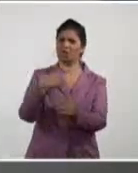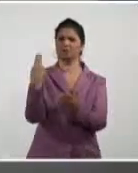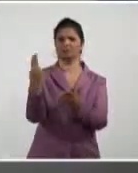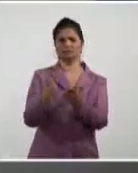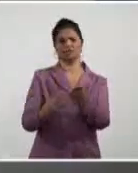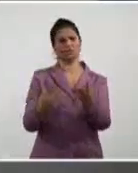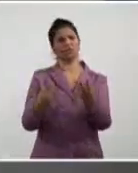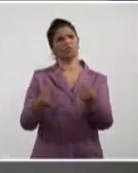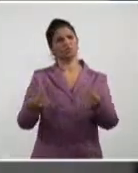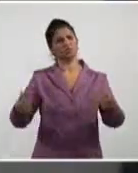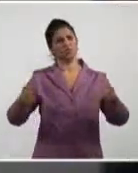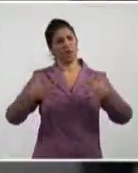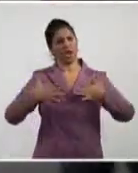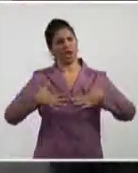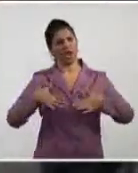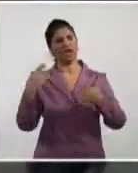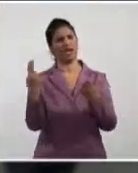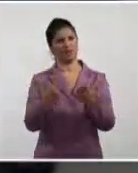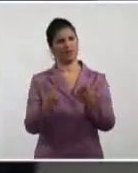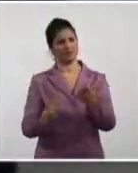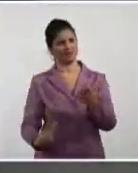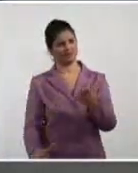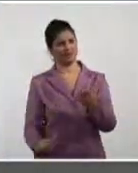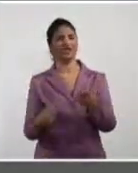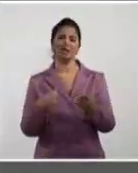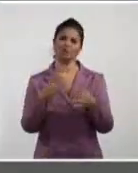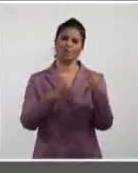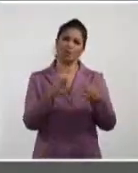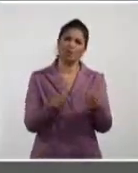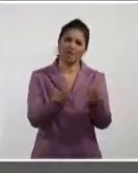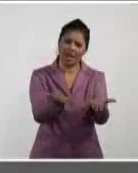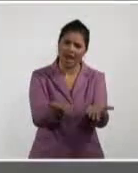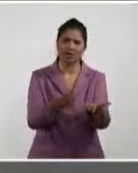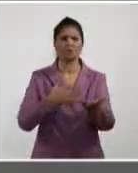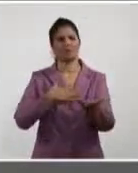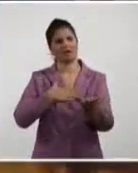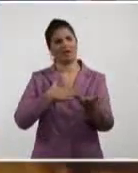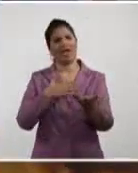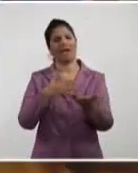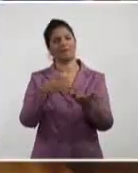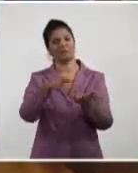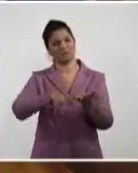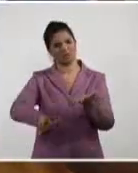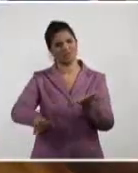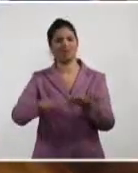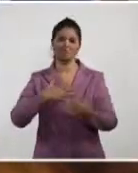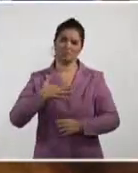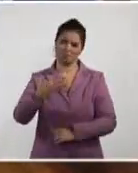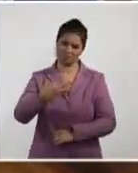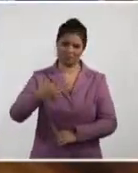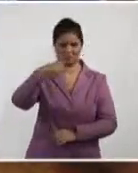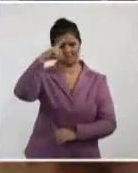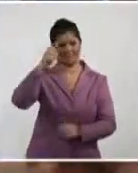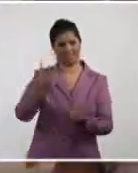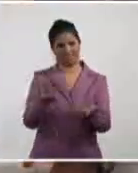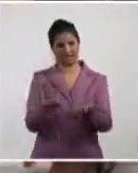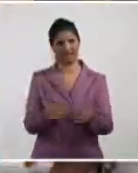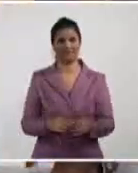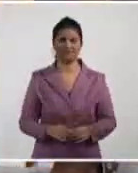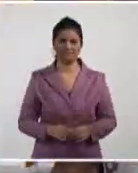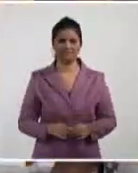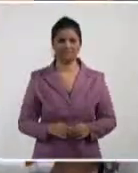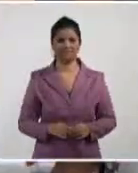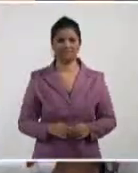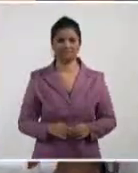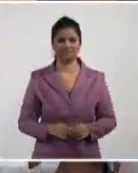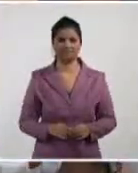compañía. Quiero regalarle a Santa Clara un nuevo renacer. La superación es trinchera permanente en